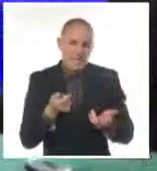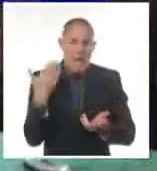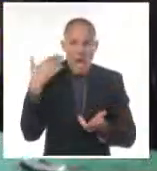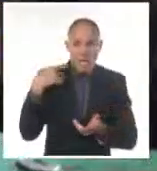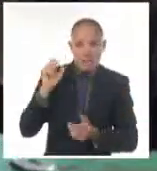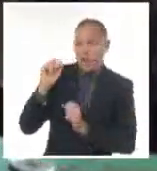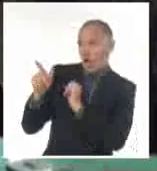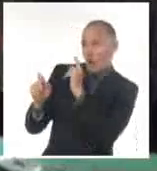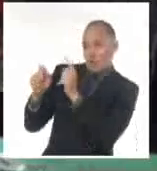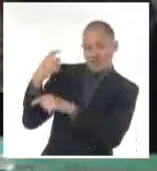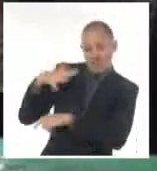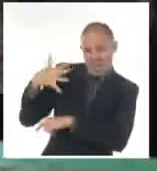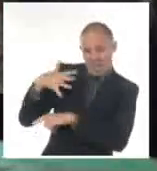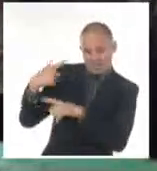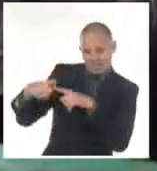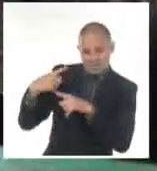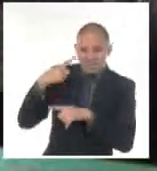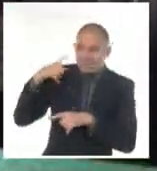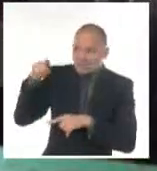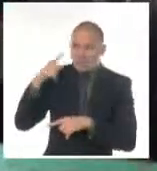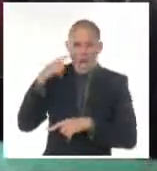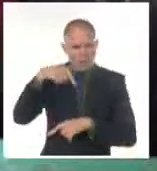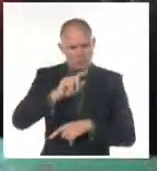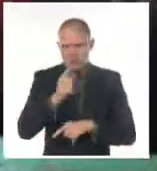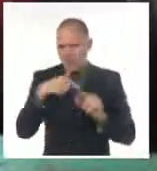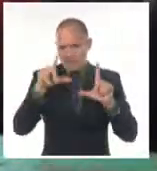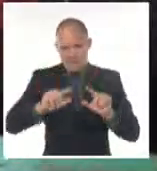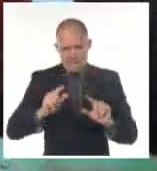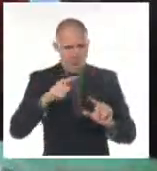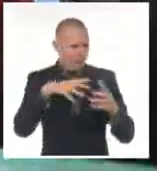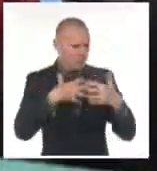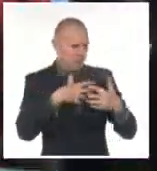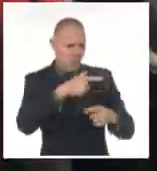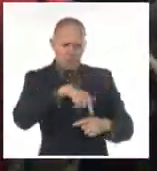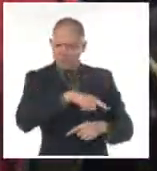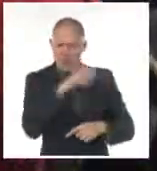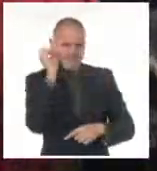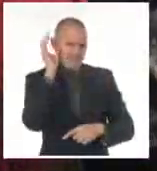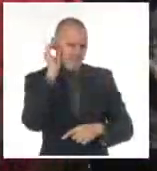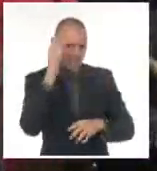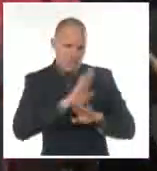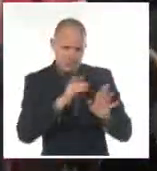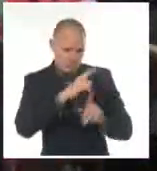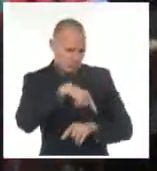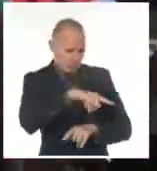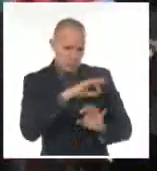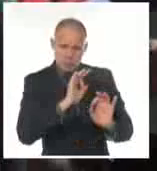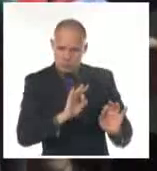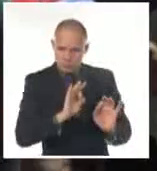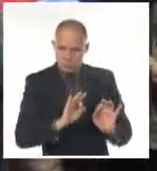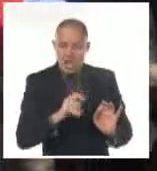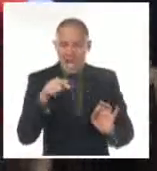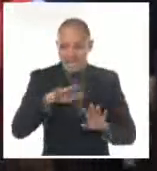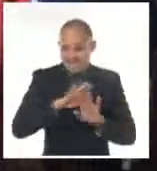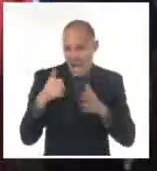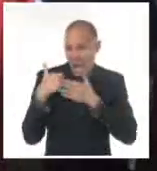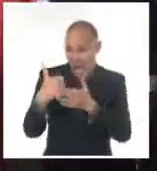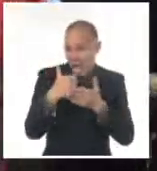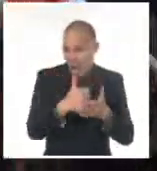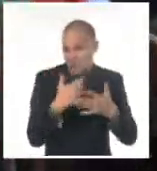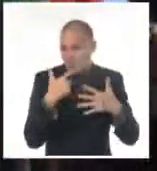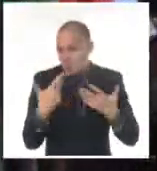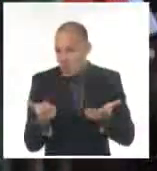acoplamientos flexibles de los turbogeneradores. ¿Aquí? Aquí. Hemos recuperado 4 ya para el país. El Central Ecuador lleva 2 años